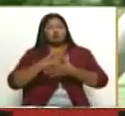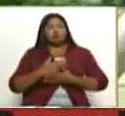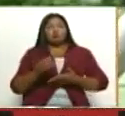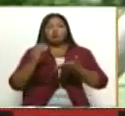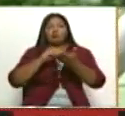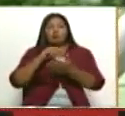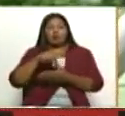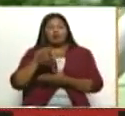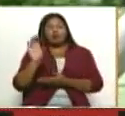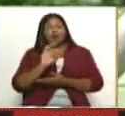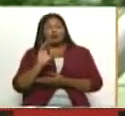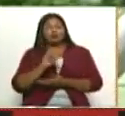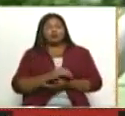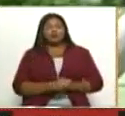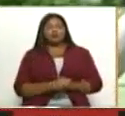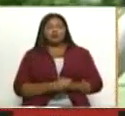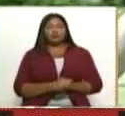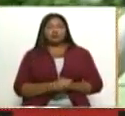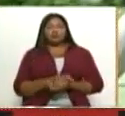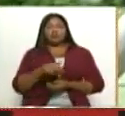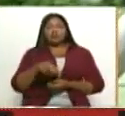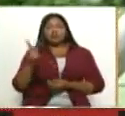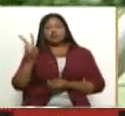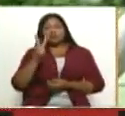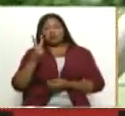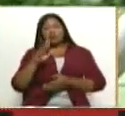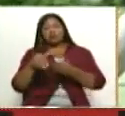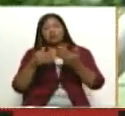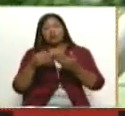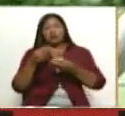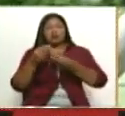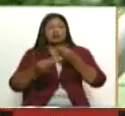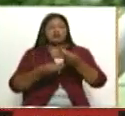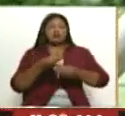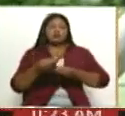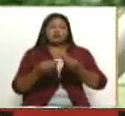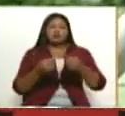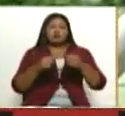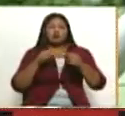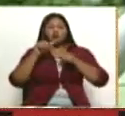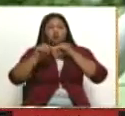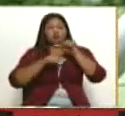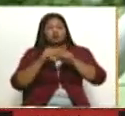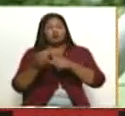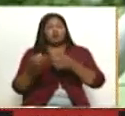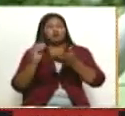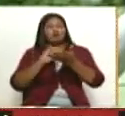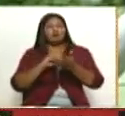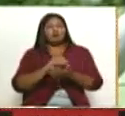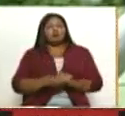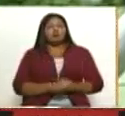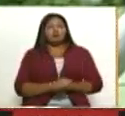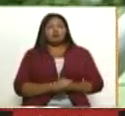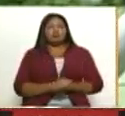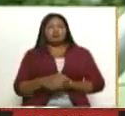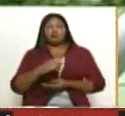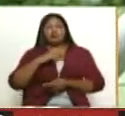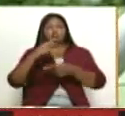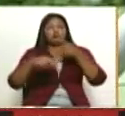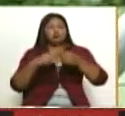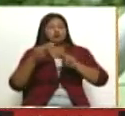a Caracas, a Venezuela, a realizar un ciclo más de este proceso de